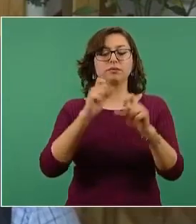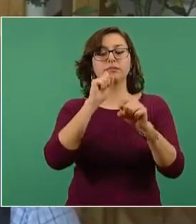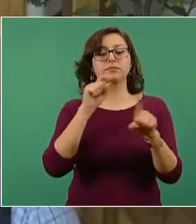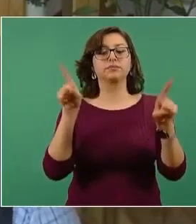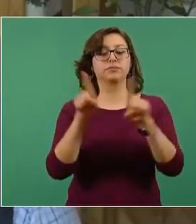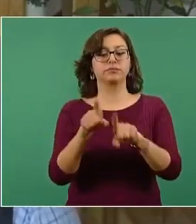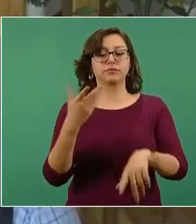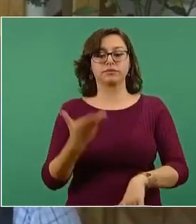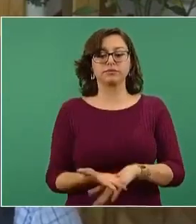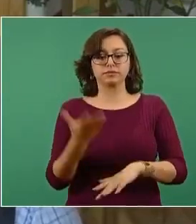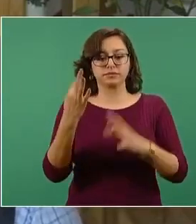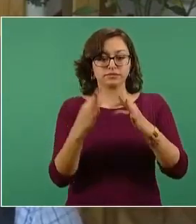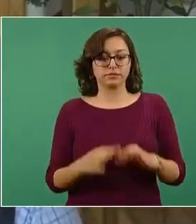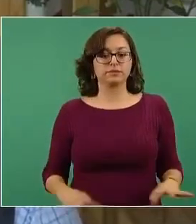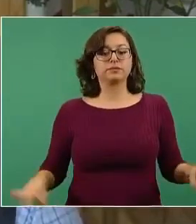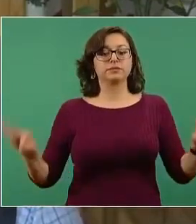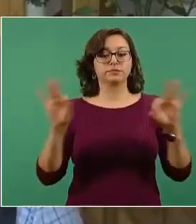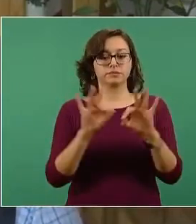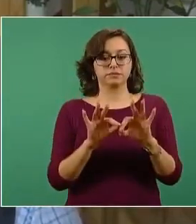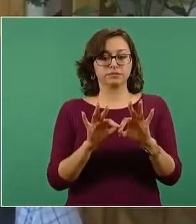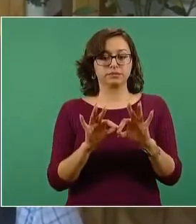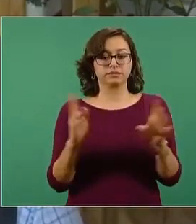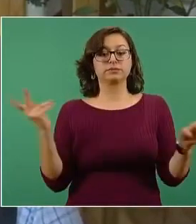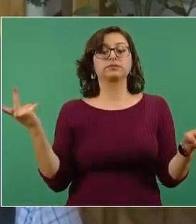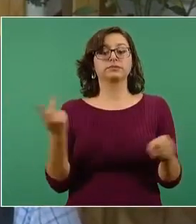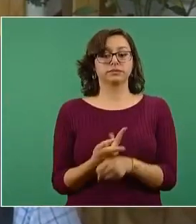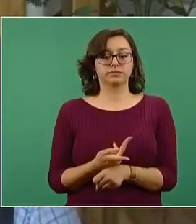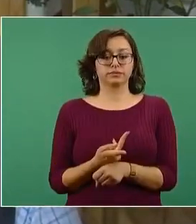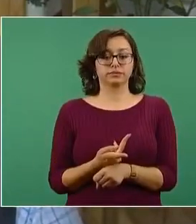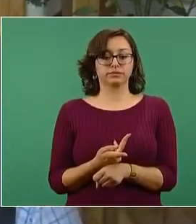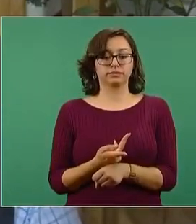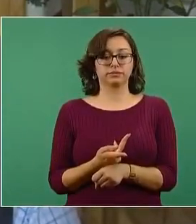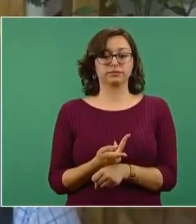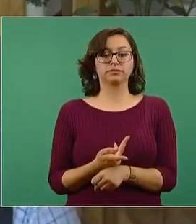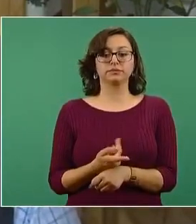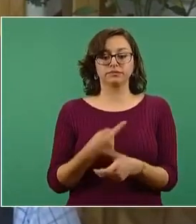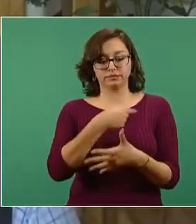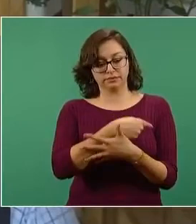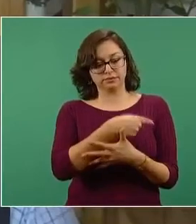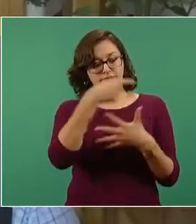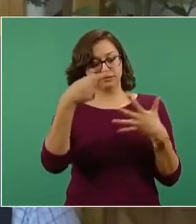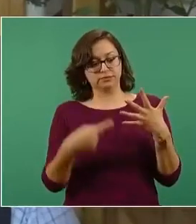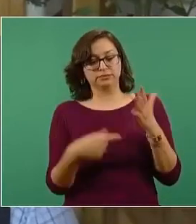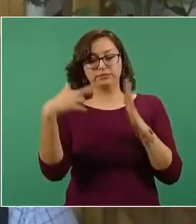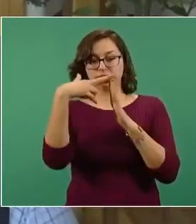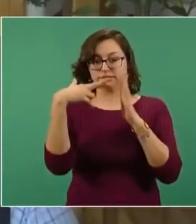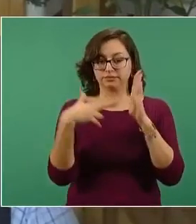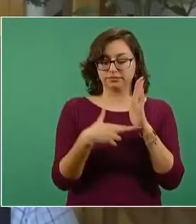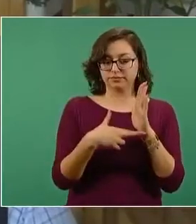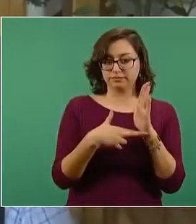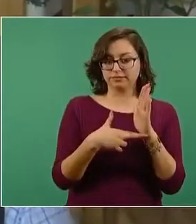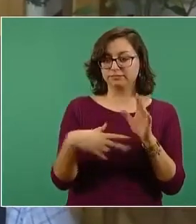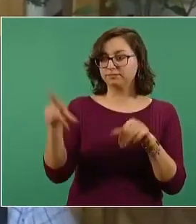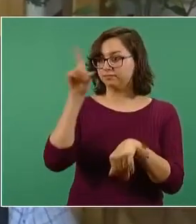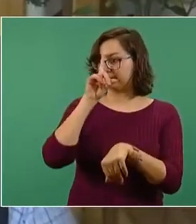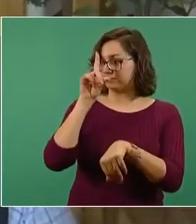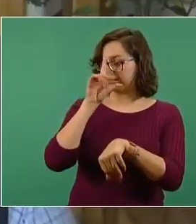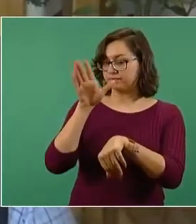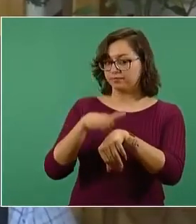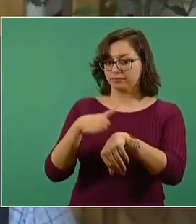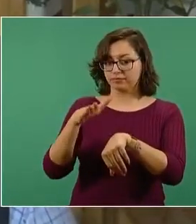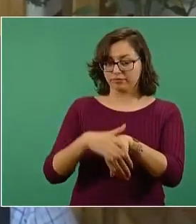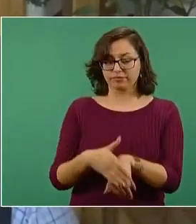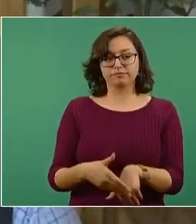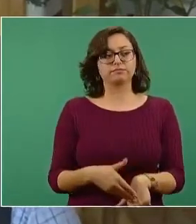importante, a poner en práctica y hacer caso a las recomendaciones que nuestras autoridades estatales